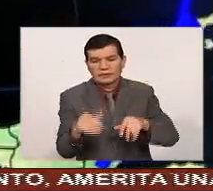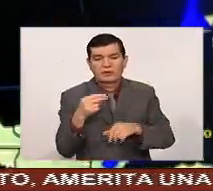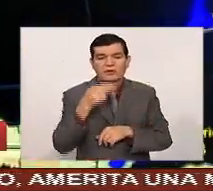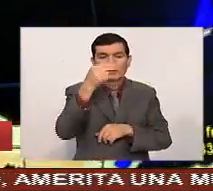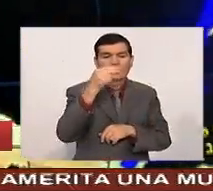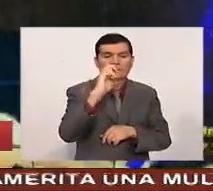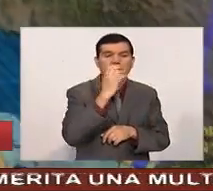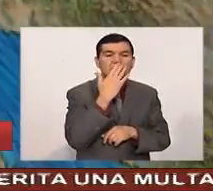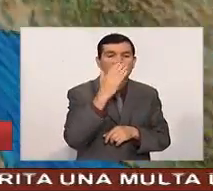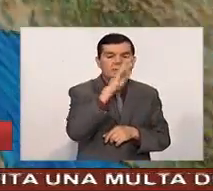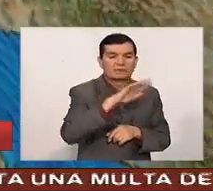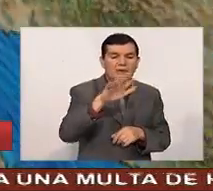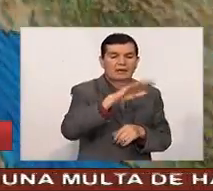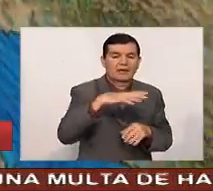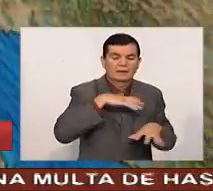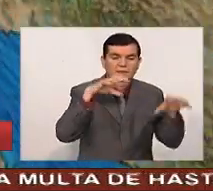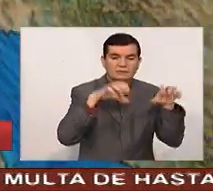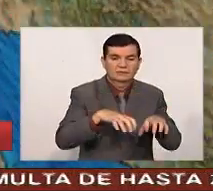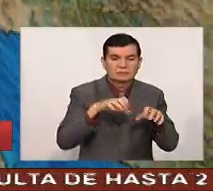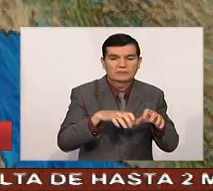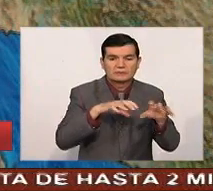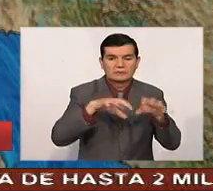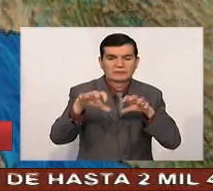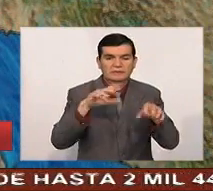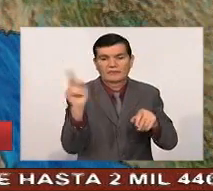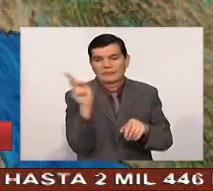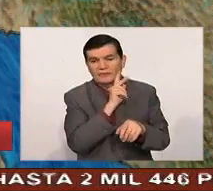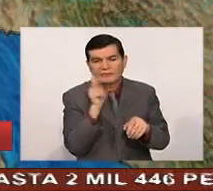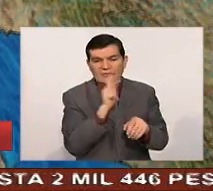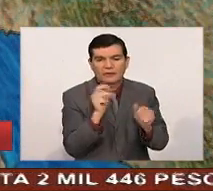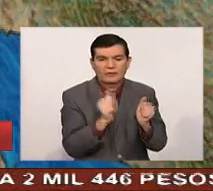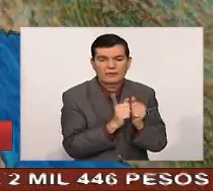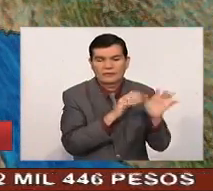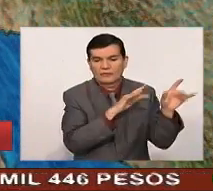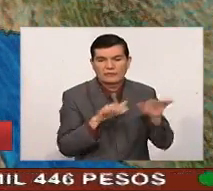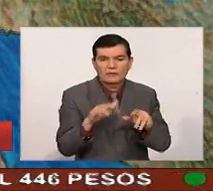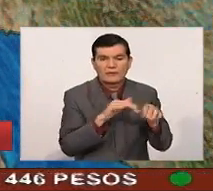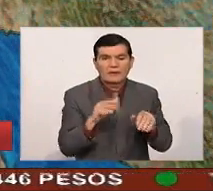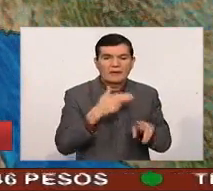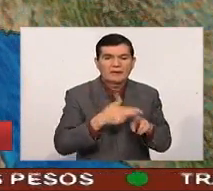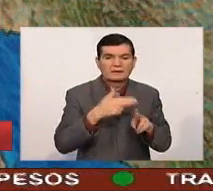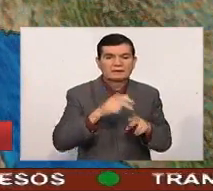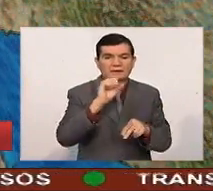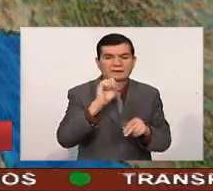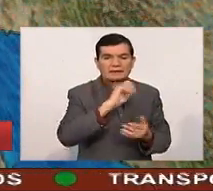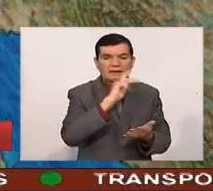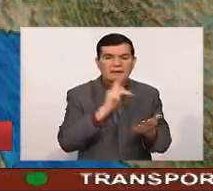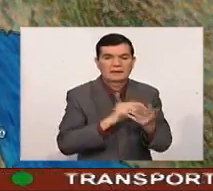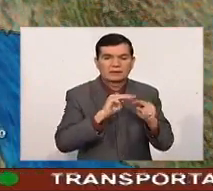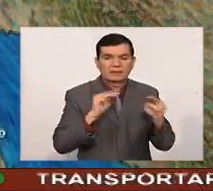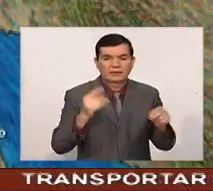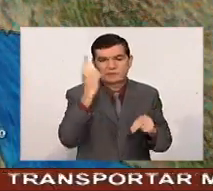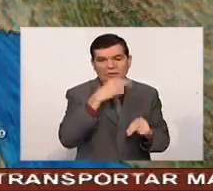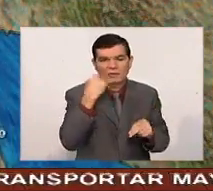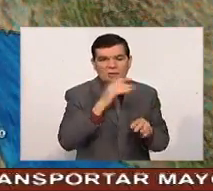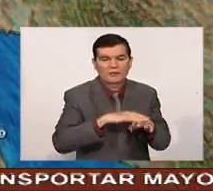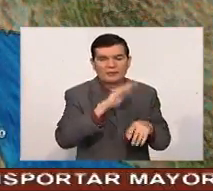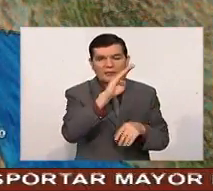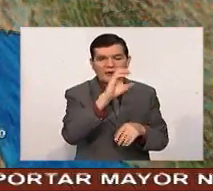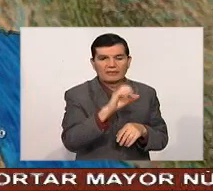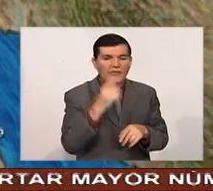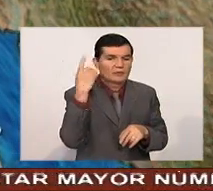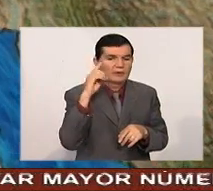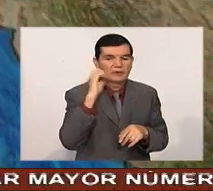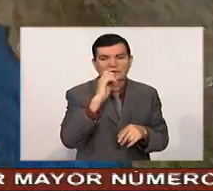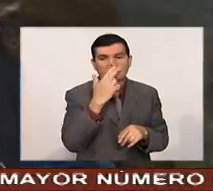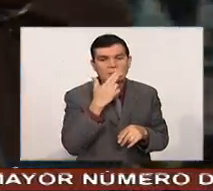norte de Chihuahua, va a provocar lluvias aisladas y vientos fuertes con rachas de hasta 60 kilómetros por hora en la península de Baja California, Durango,